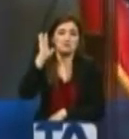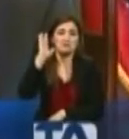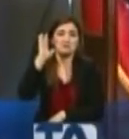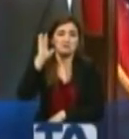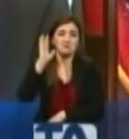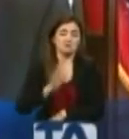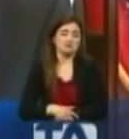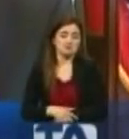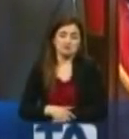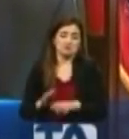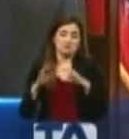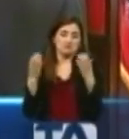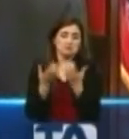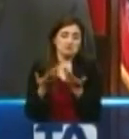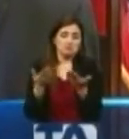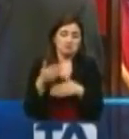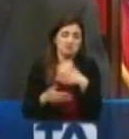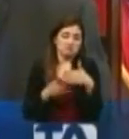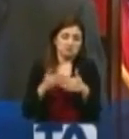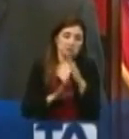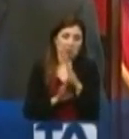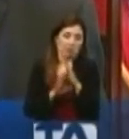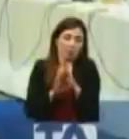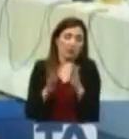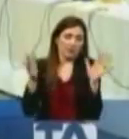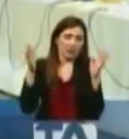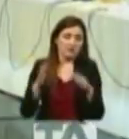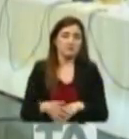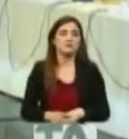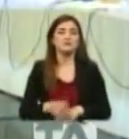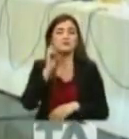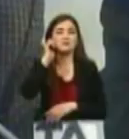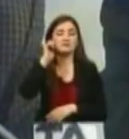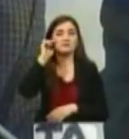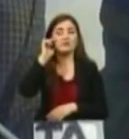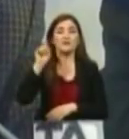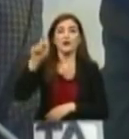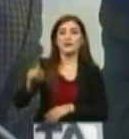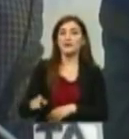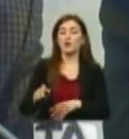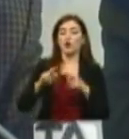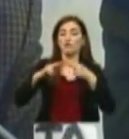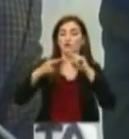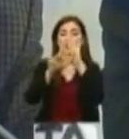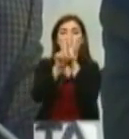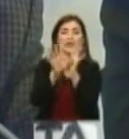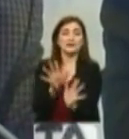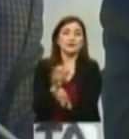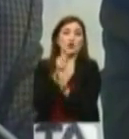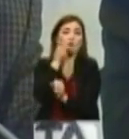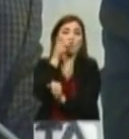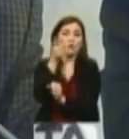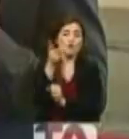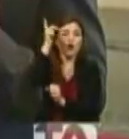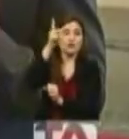van. Es decir, esa comisión no ha avanzado en absoluto. Esta comisión debía llevar adelante las reformas a la Ley de Seguridad Pública